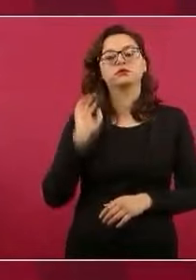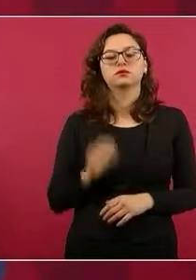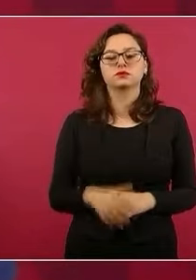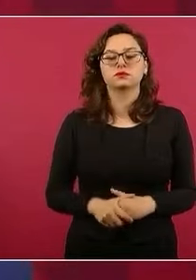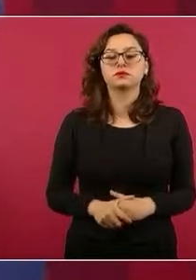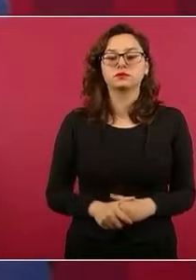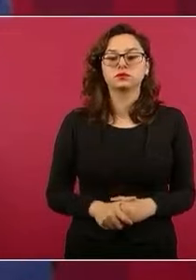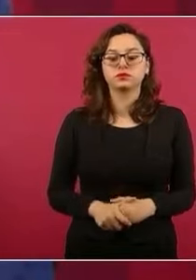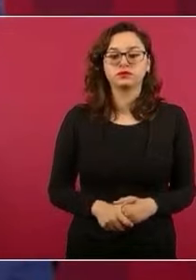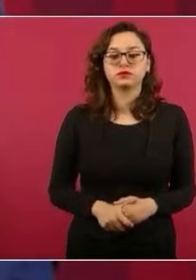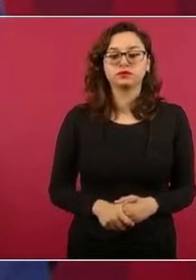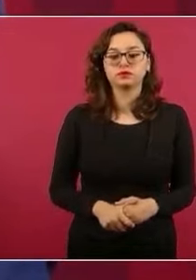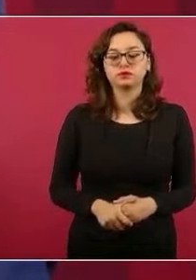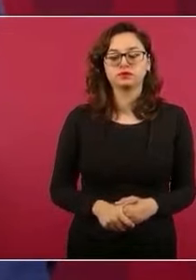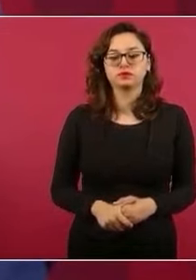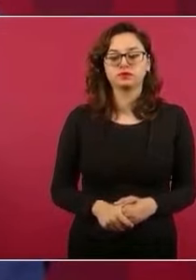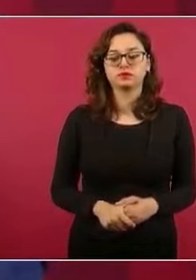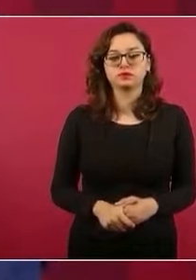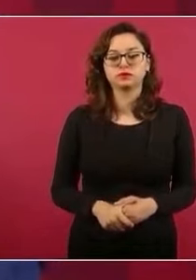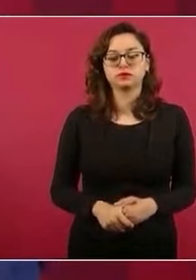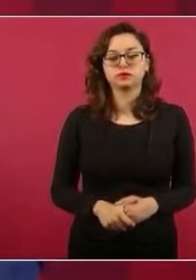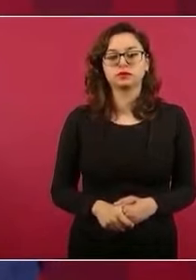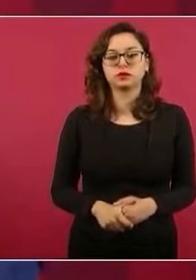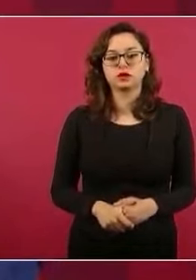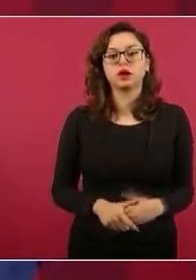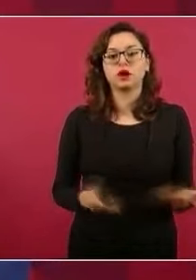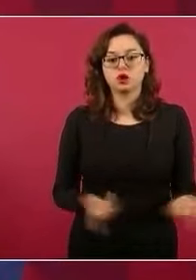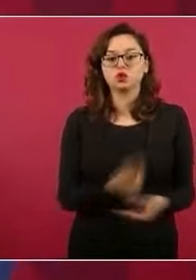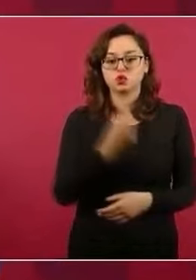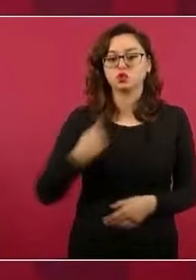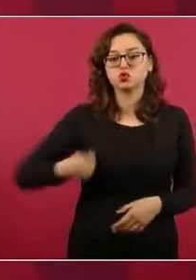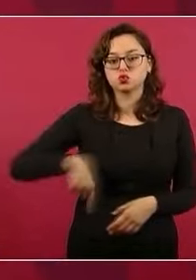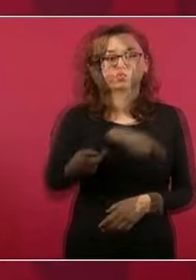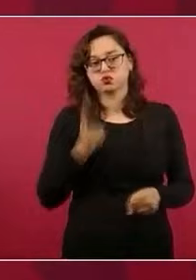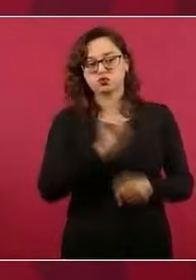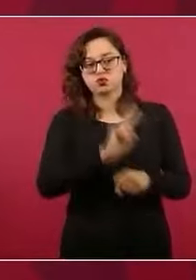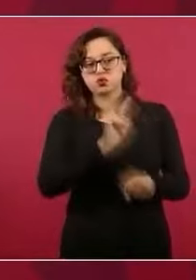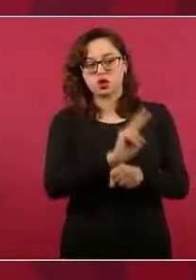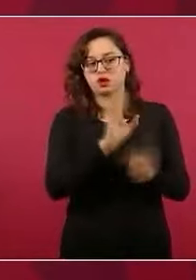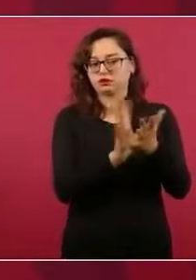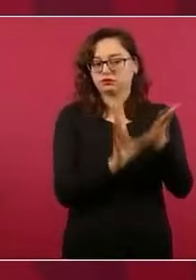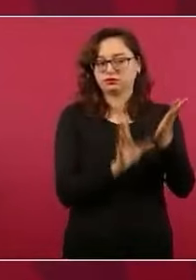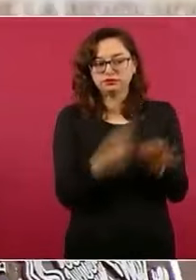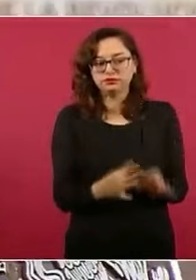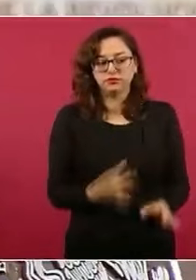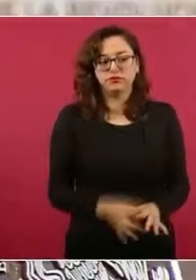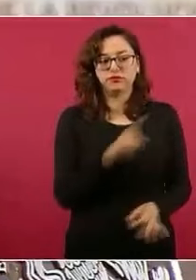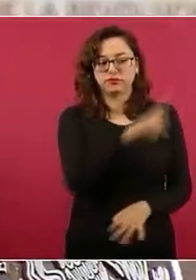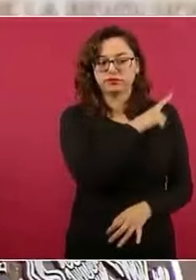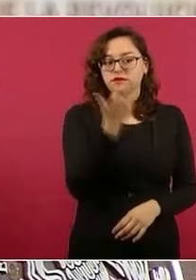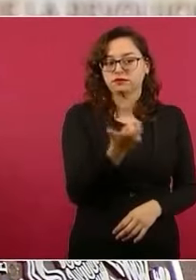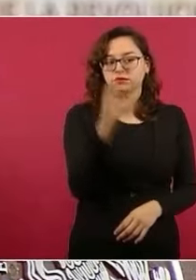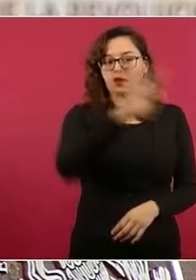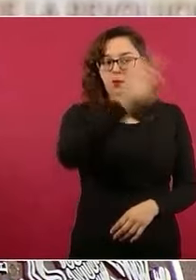la Constitución y que se entregue el reparto de utilidades a los trabajadores. En el caso de la minería, está